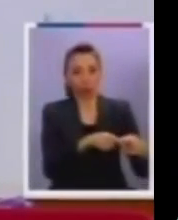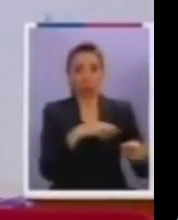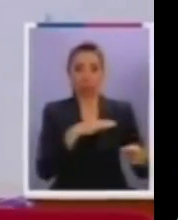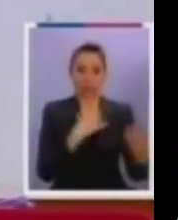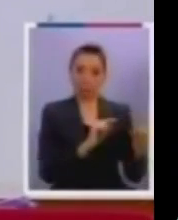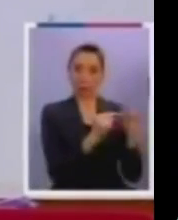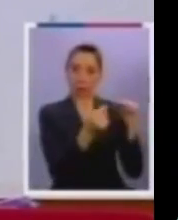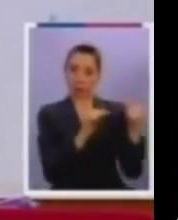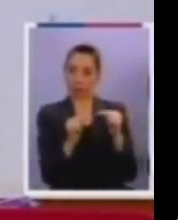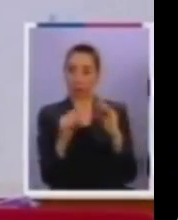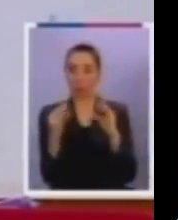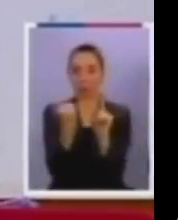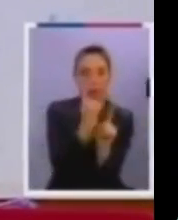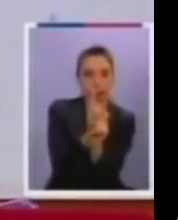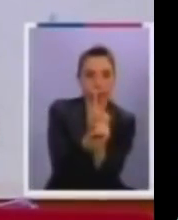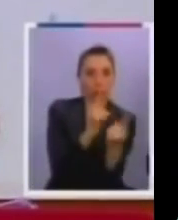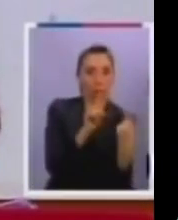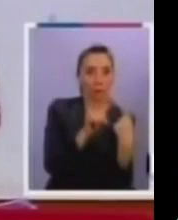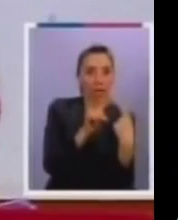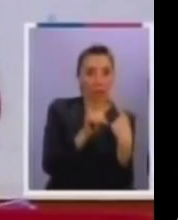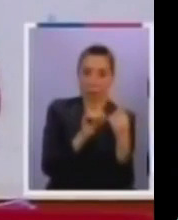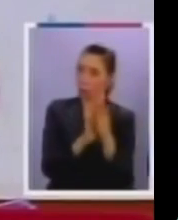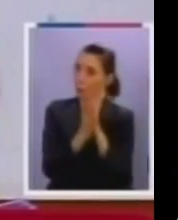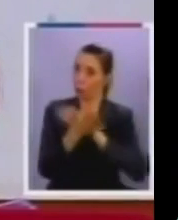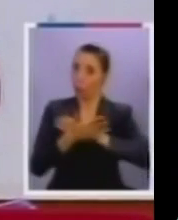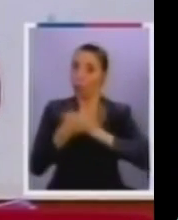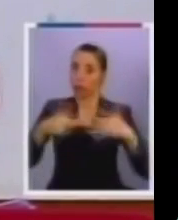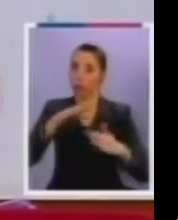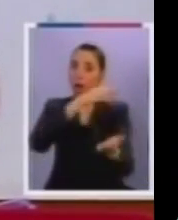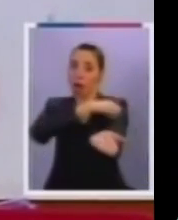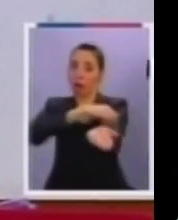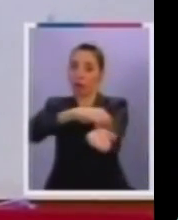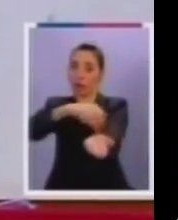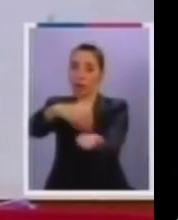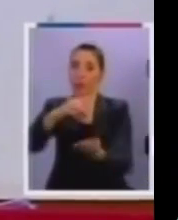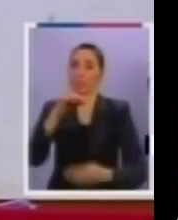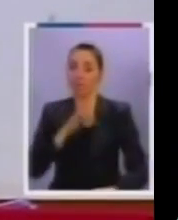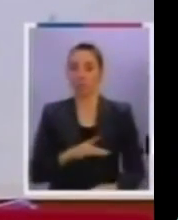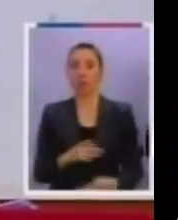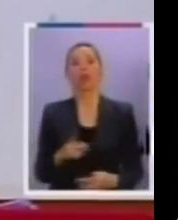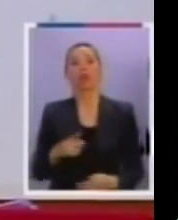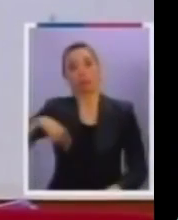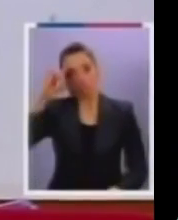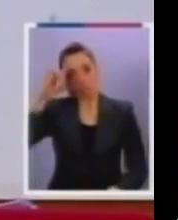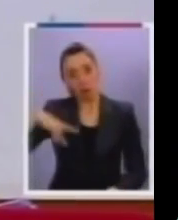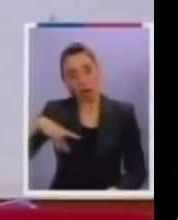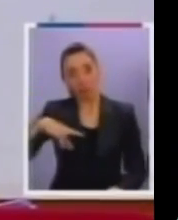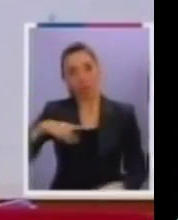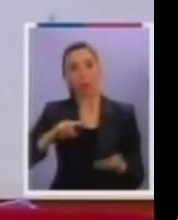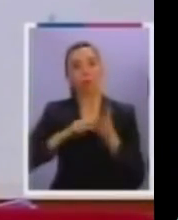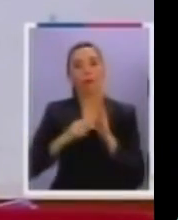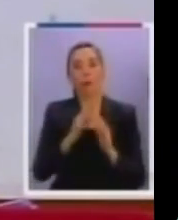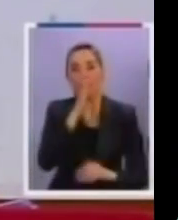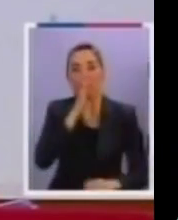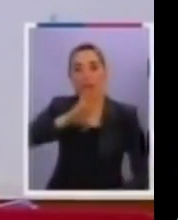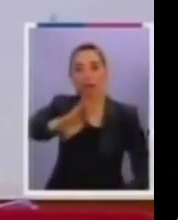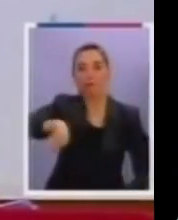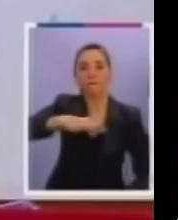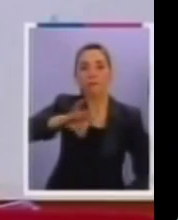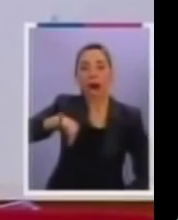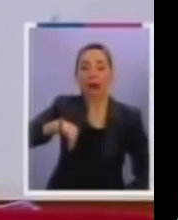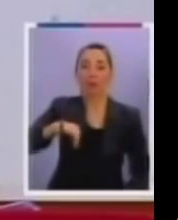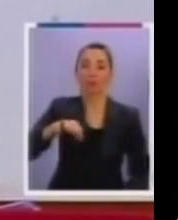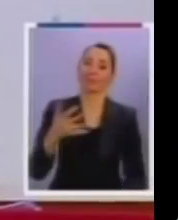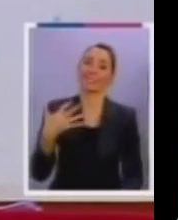sociedad civil a través de diálogos participativos en todas las regiones. No escuchar. Y porque sabemos que hay todo el problema de los perros vagos, que es un